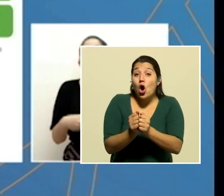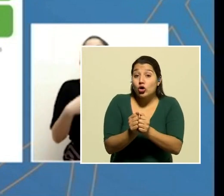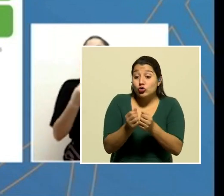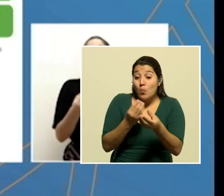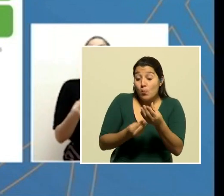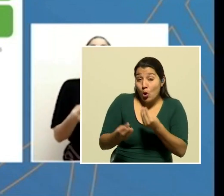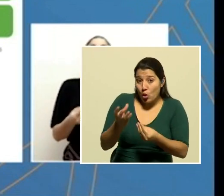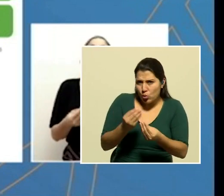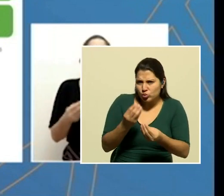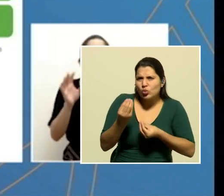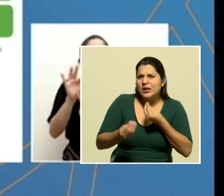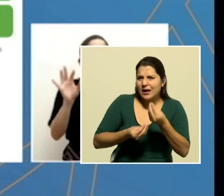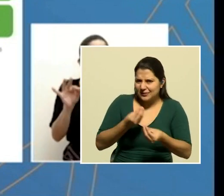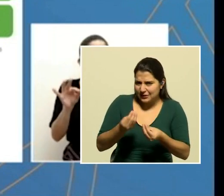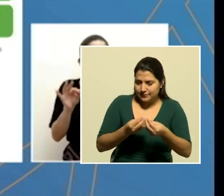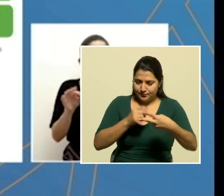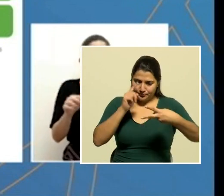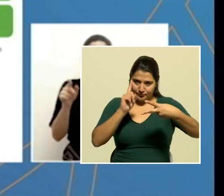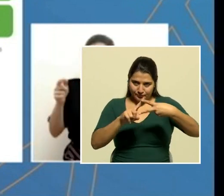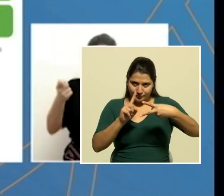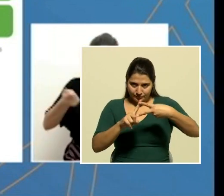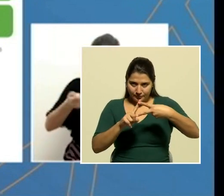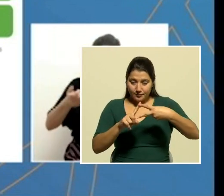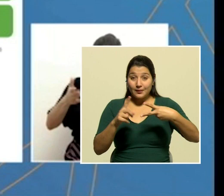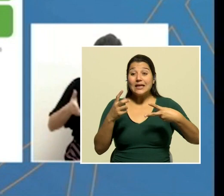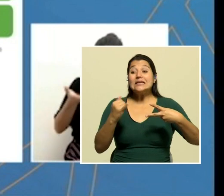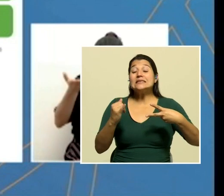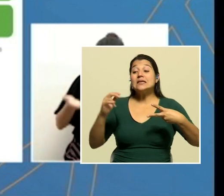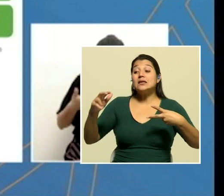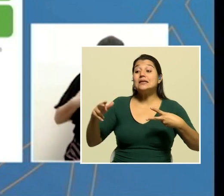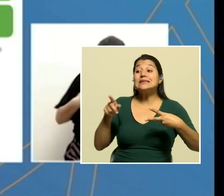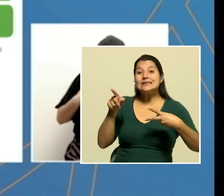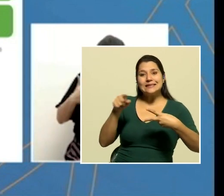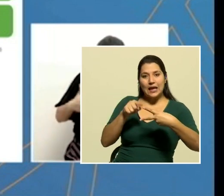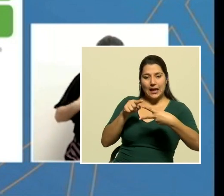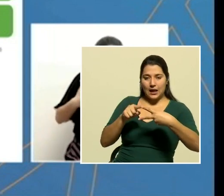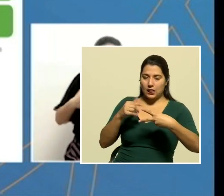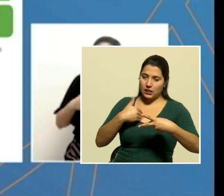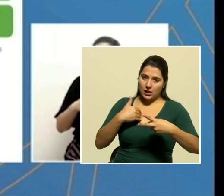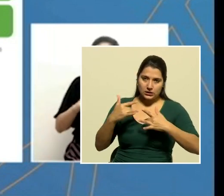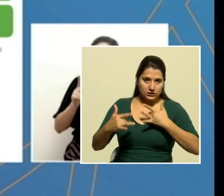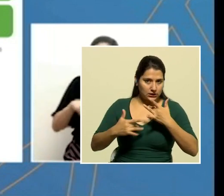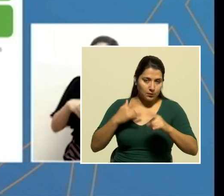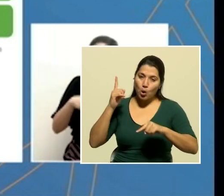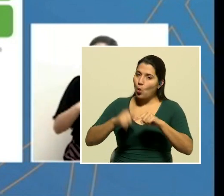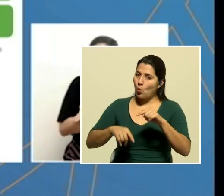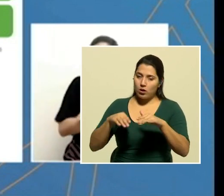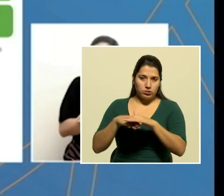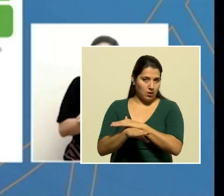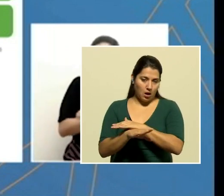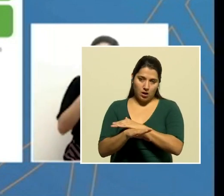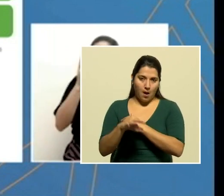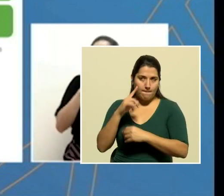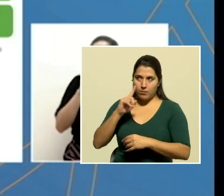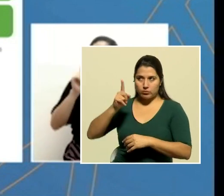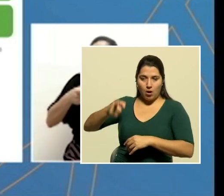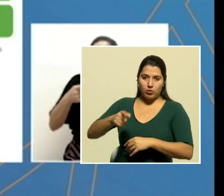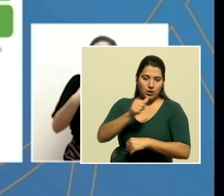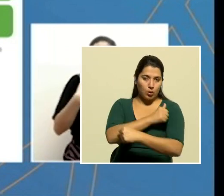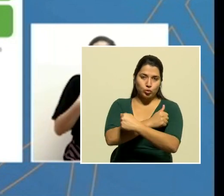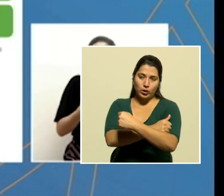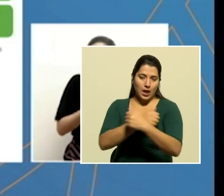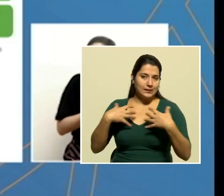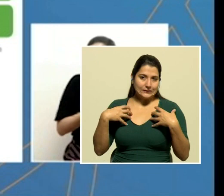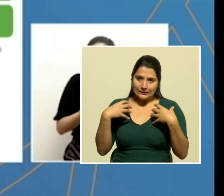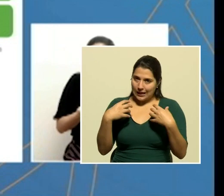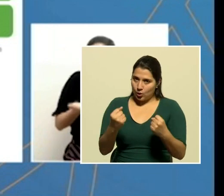dos escenarios. Si el transportista es sintomático, no puede ingresar, esto por orden de las autoridades de salud, y